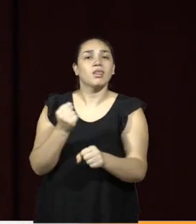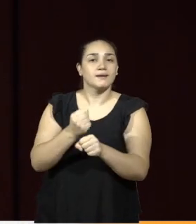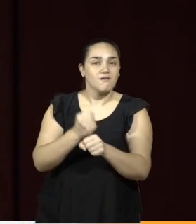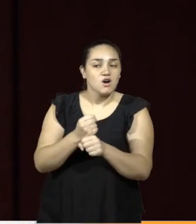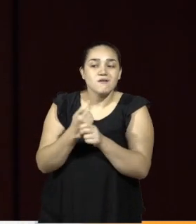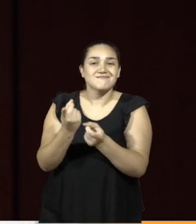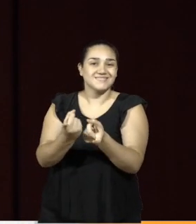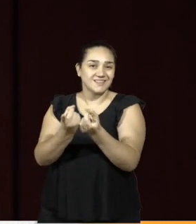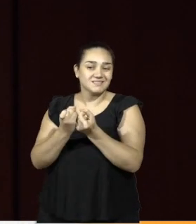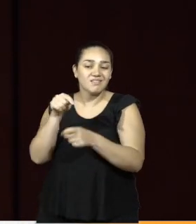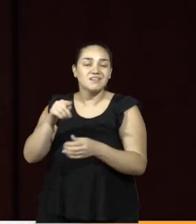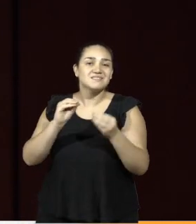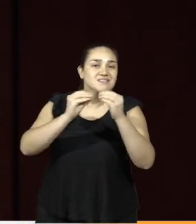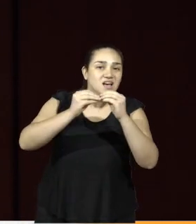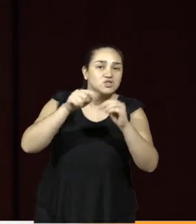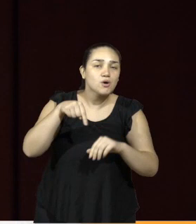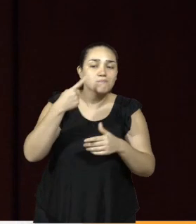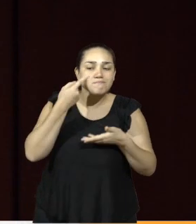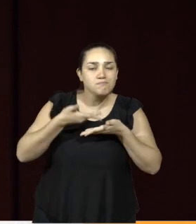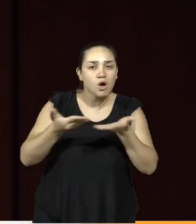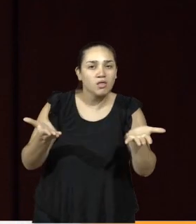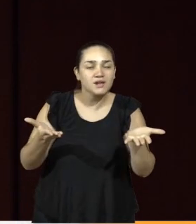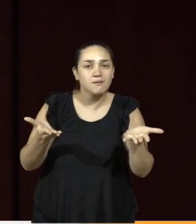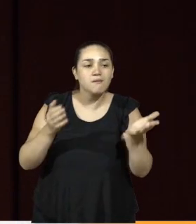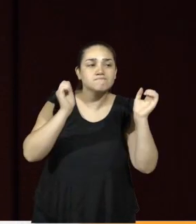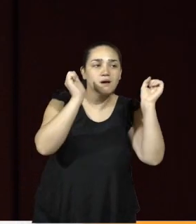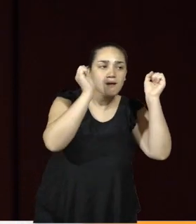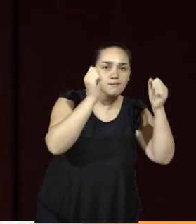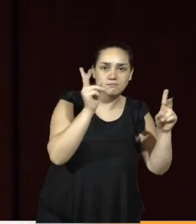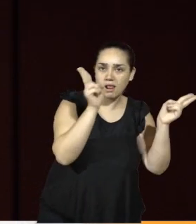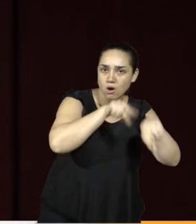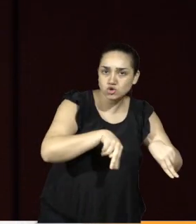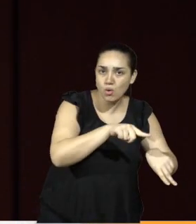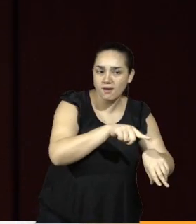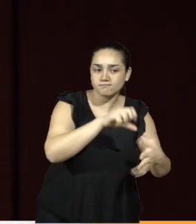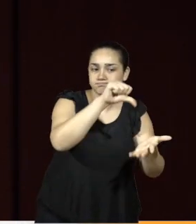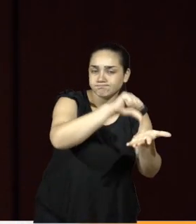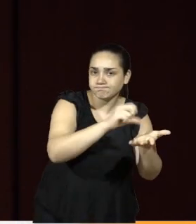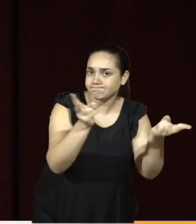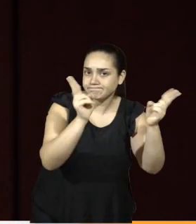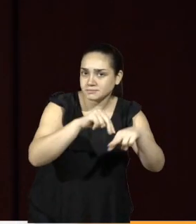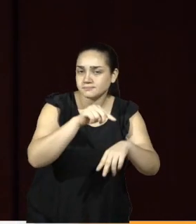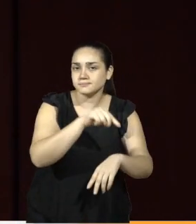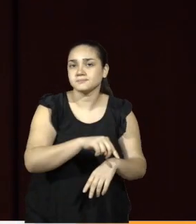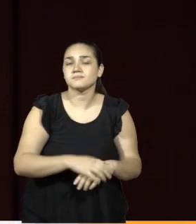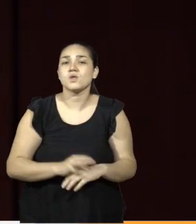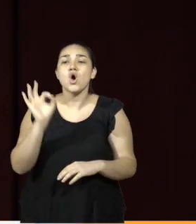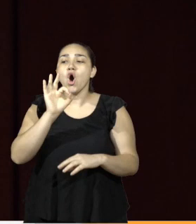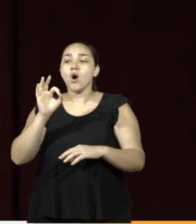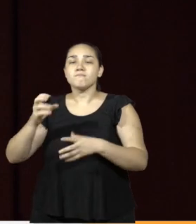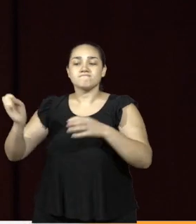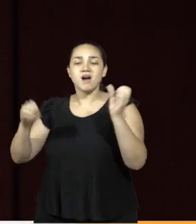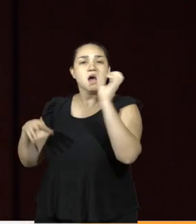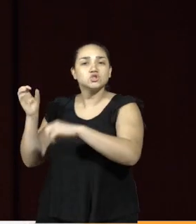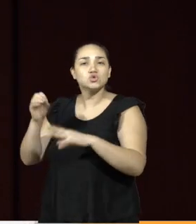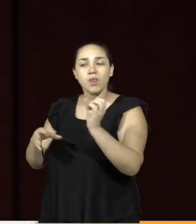para, en este caso, como mostrabas ahí, la clausura, por ejemplo, de un establecimiento o la erradicación de un basural.